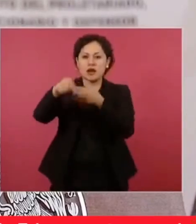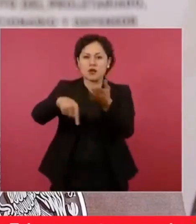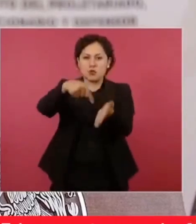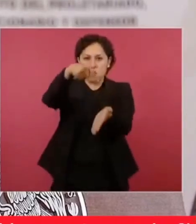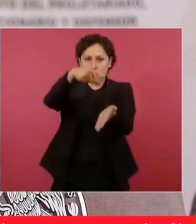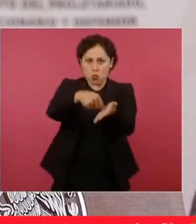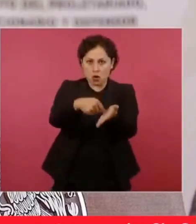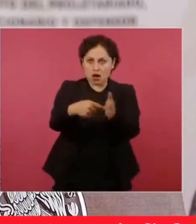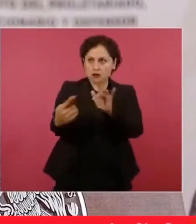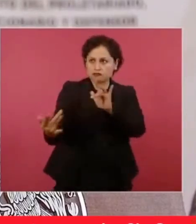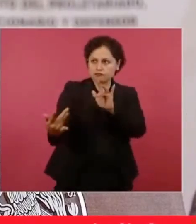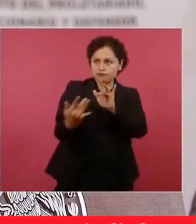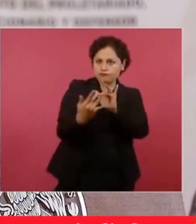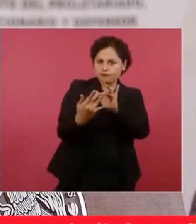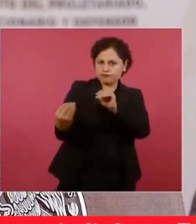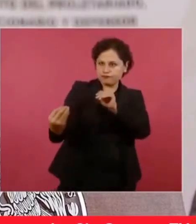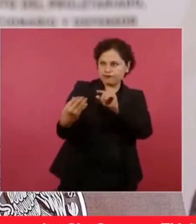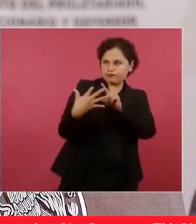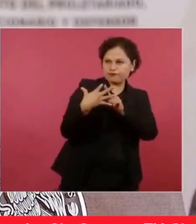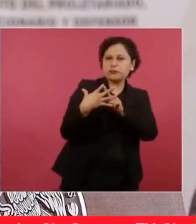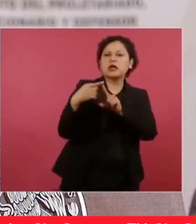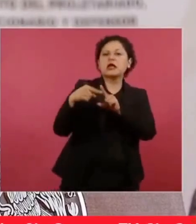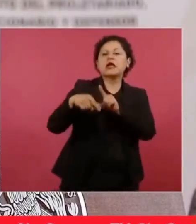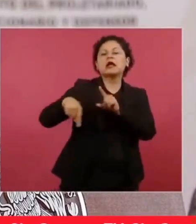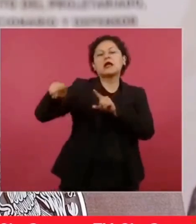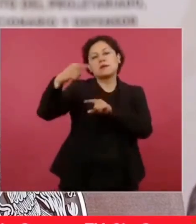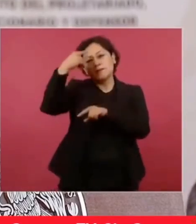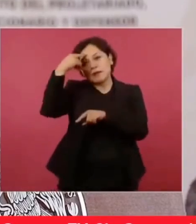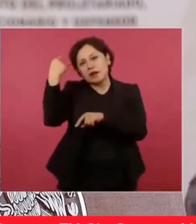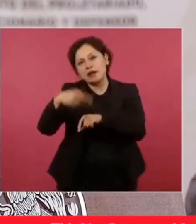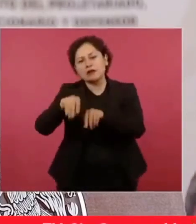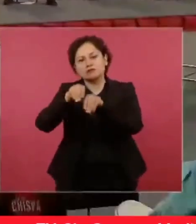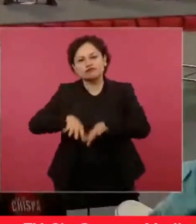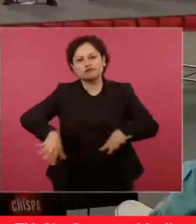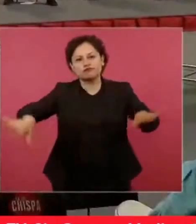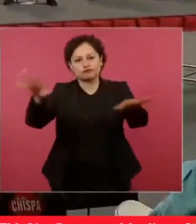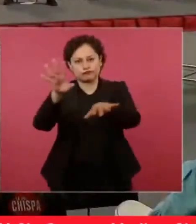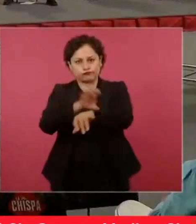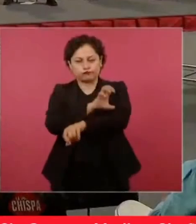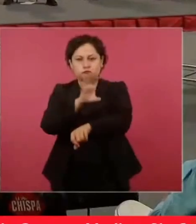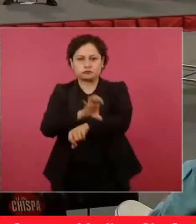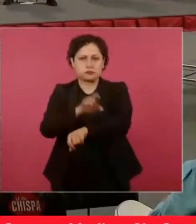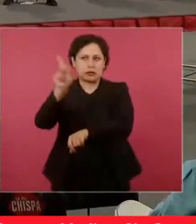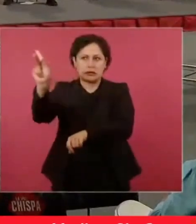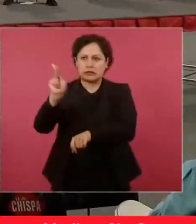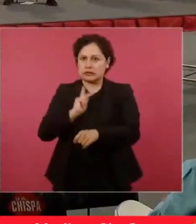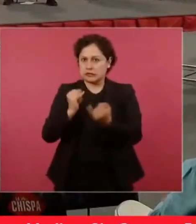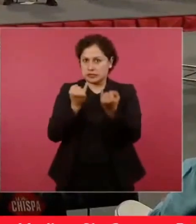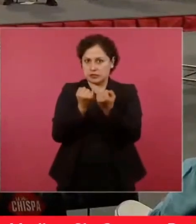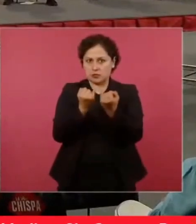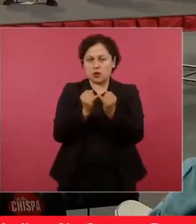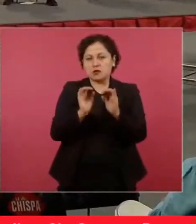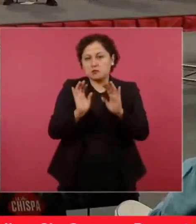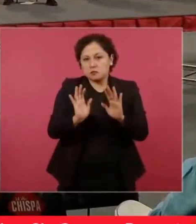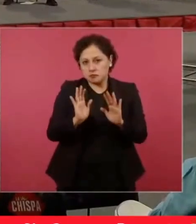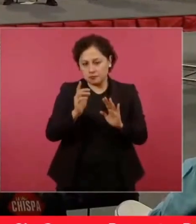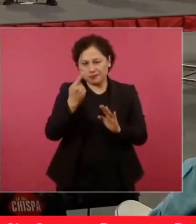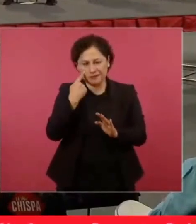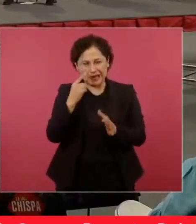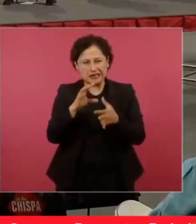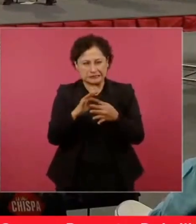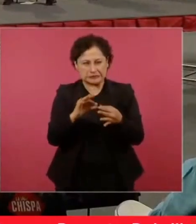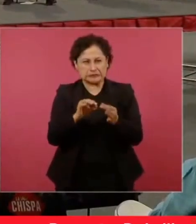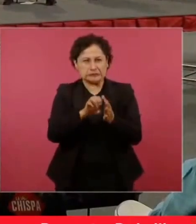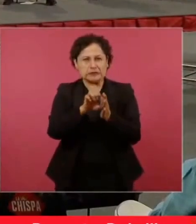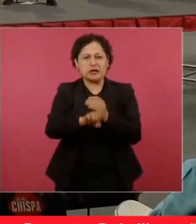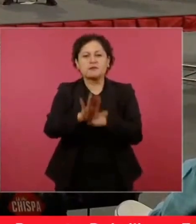encuentren y donde se encuentre también la disponibilidad de las unidades generadoras. Es decir, dependemos de un mallado, si me permiten la expresión un tanto más